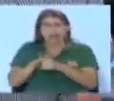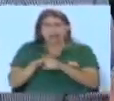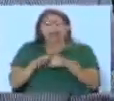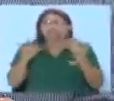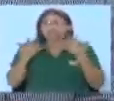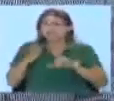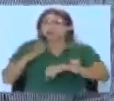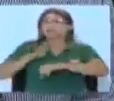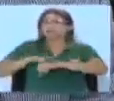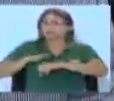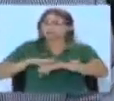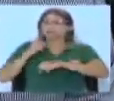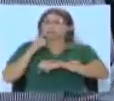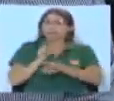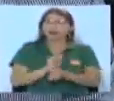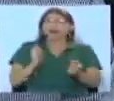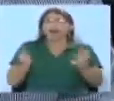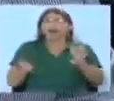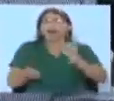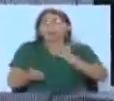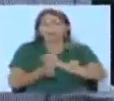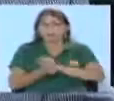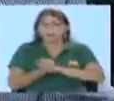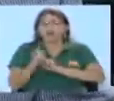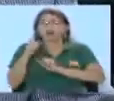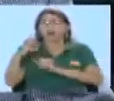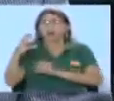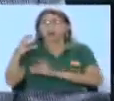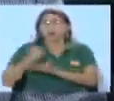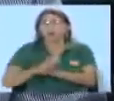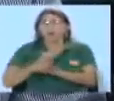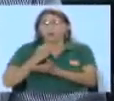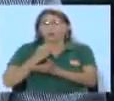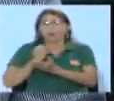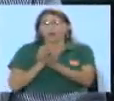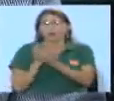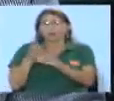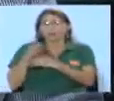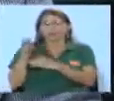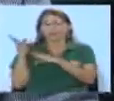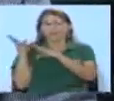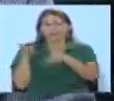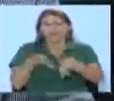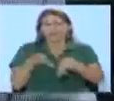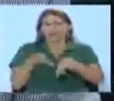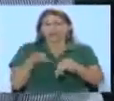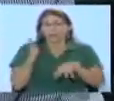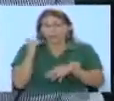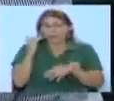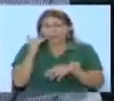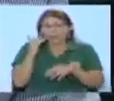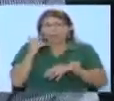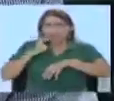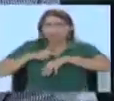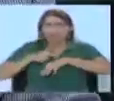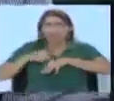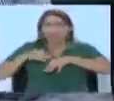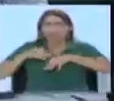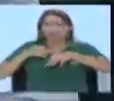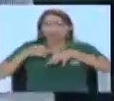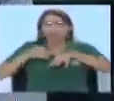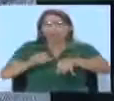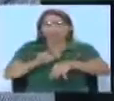pasar a un régimen de descarga, tardaron 10 meses. Y curiosamente, se dieron